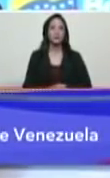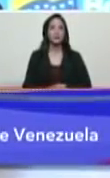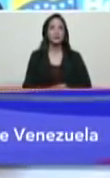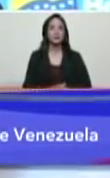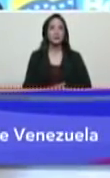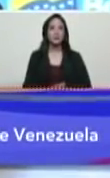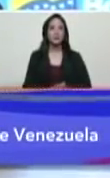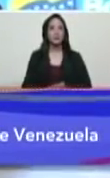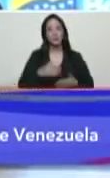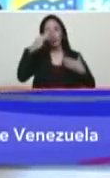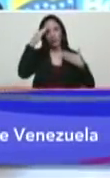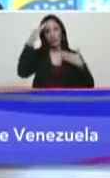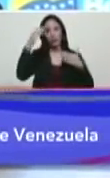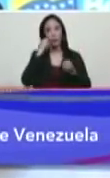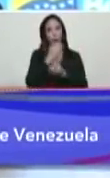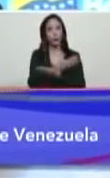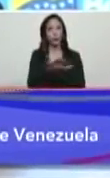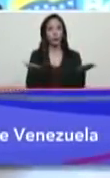Mi saludo